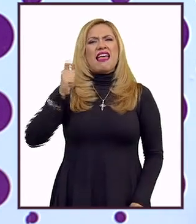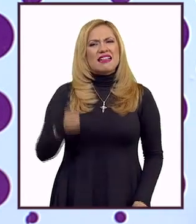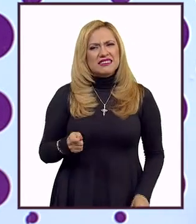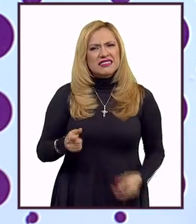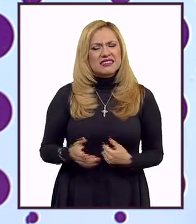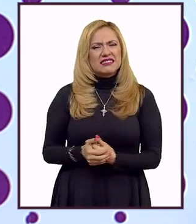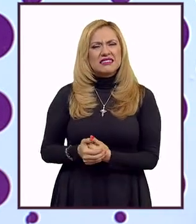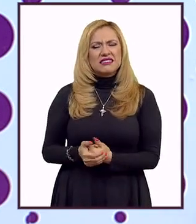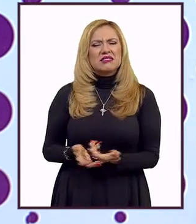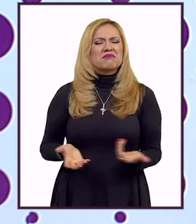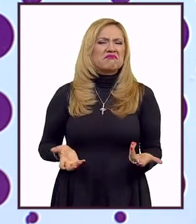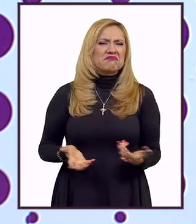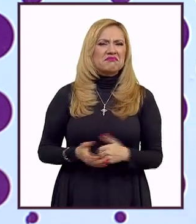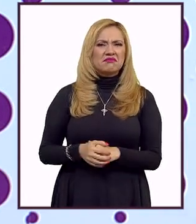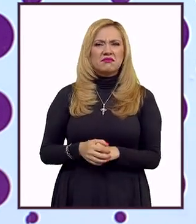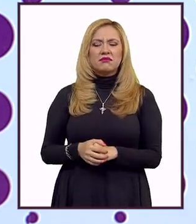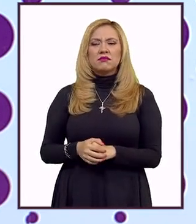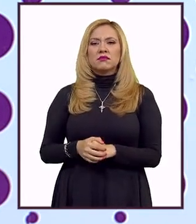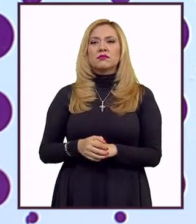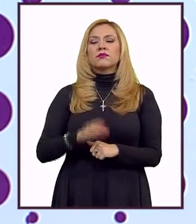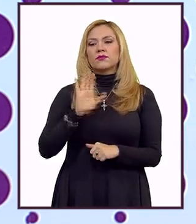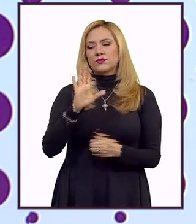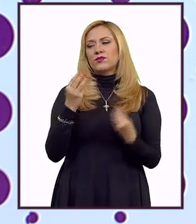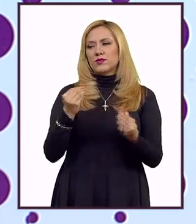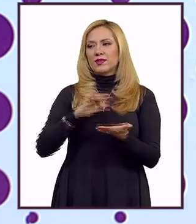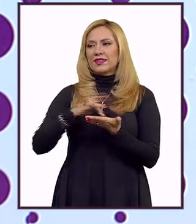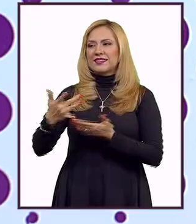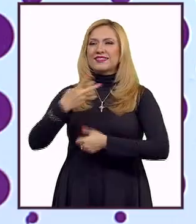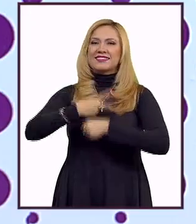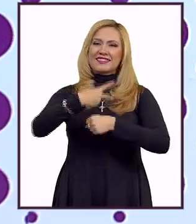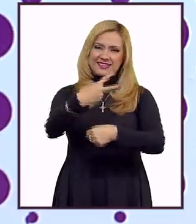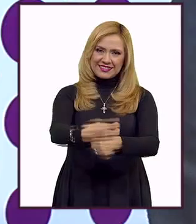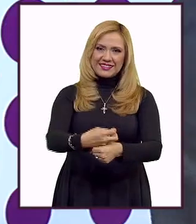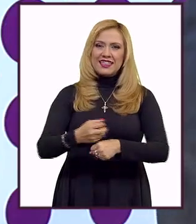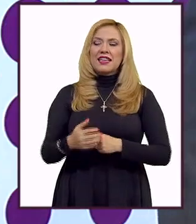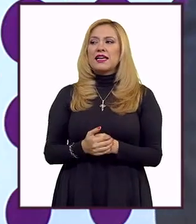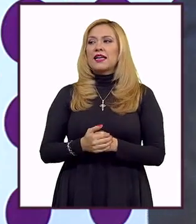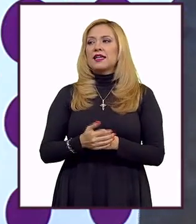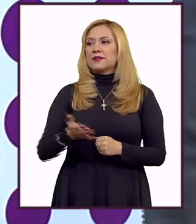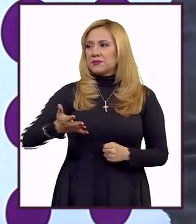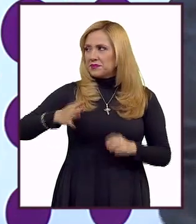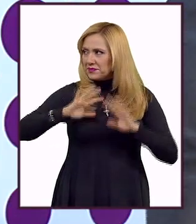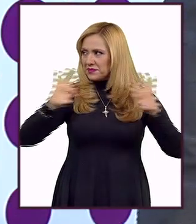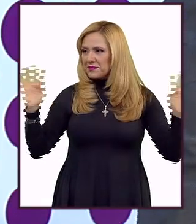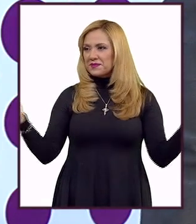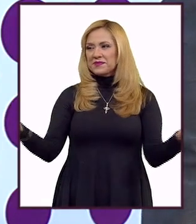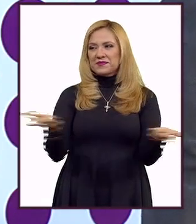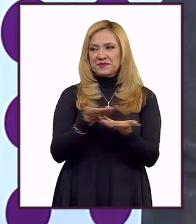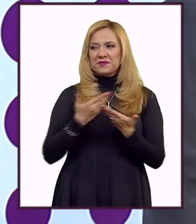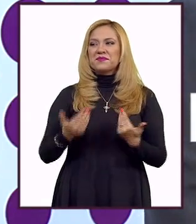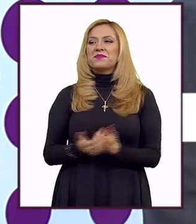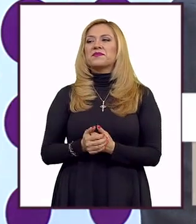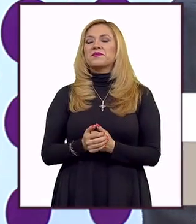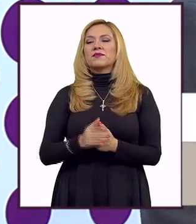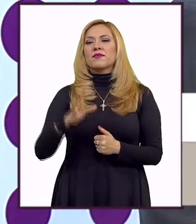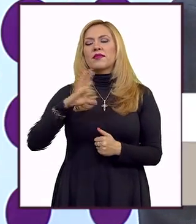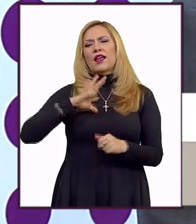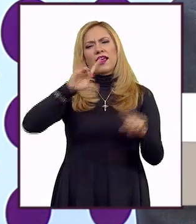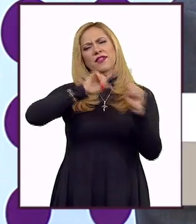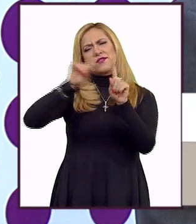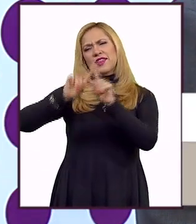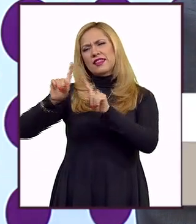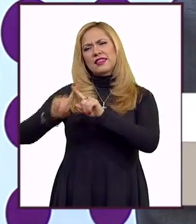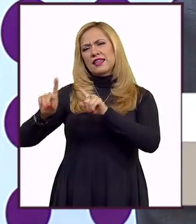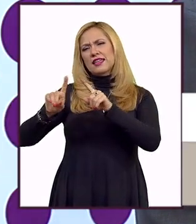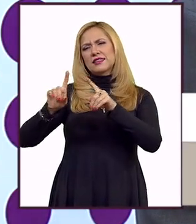hablamos de un caso de tortura? Bueno, pues muchas gracias por la invitación. Los colegas también un saludo. Mira, hay varias definiciones